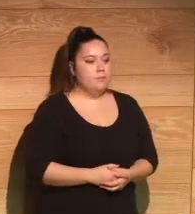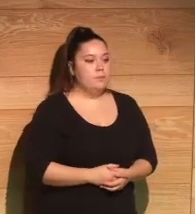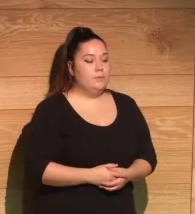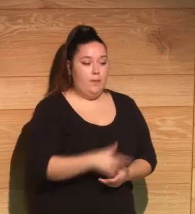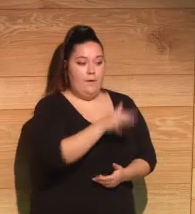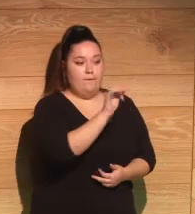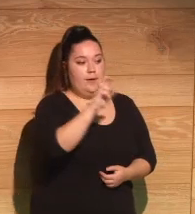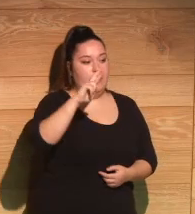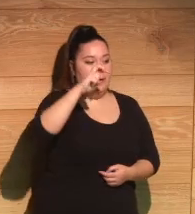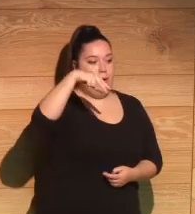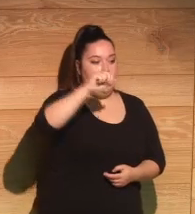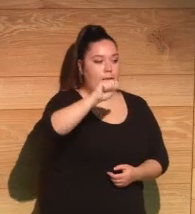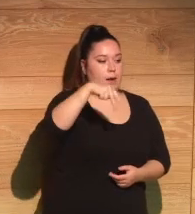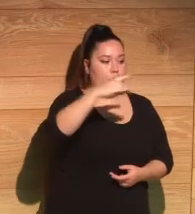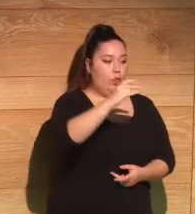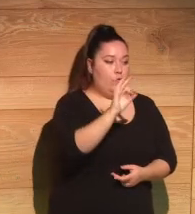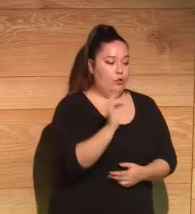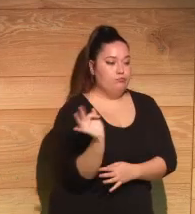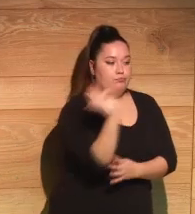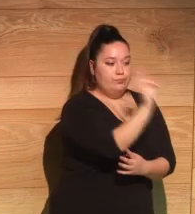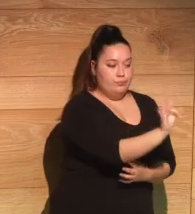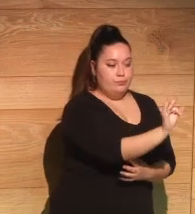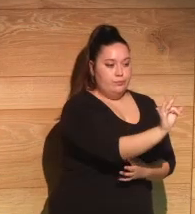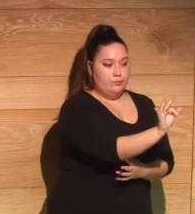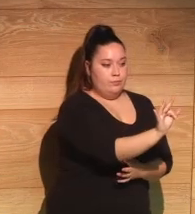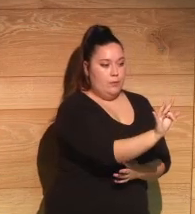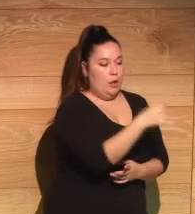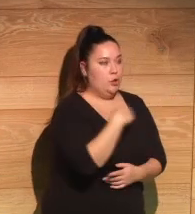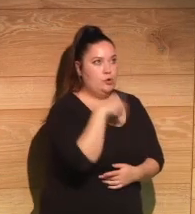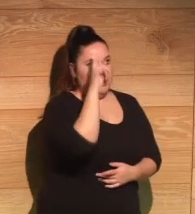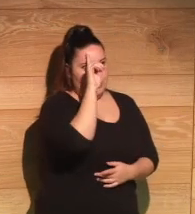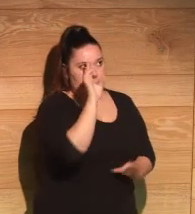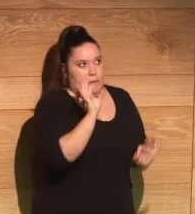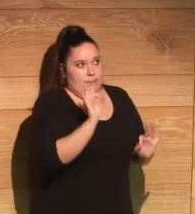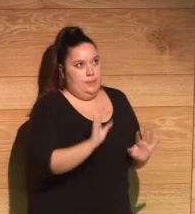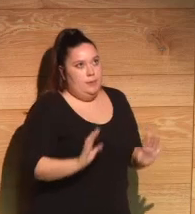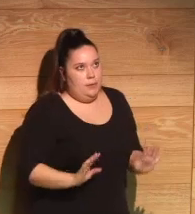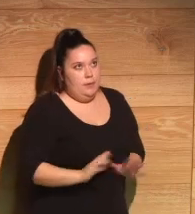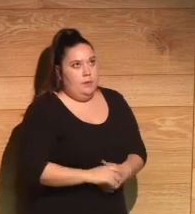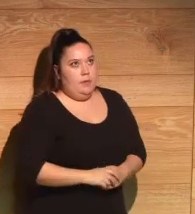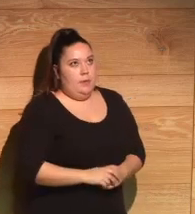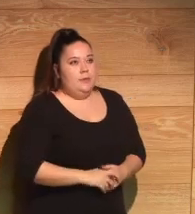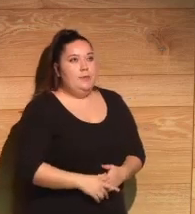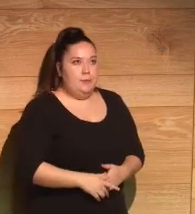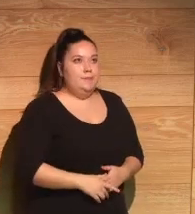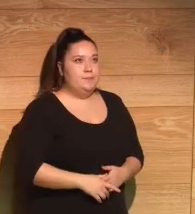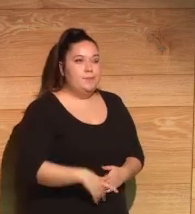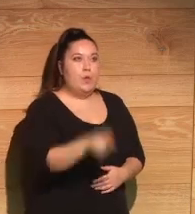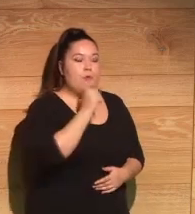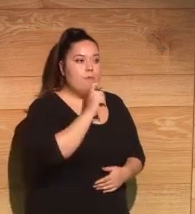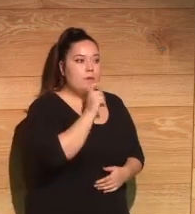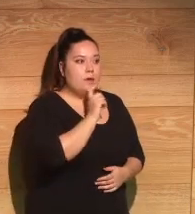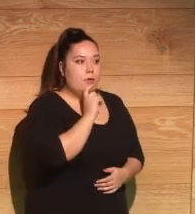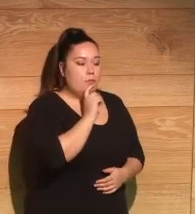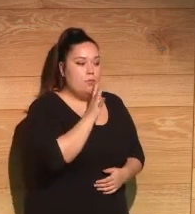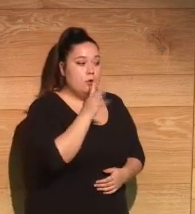Fernando. Sí. Bueno, no sé hasta qué punto podemos... es muy complicada porque la